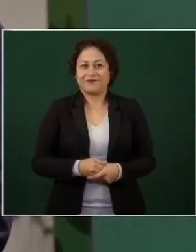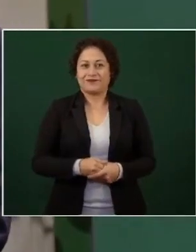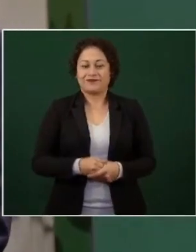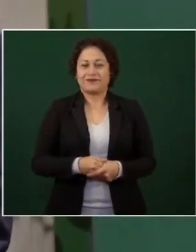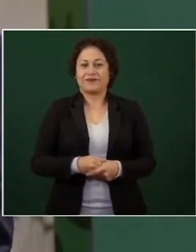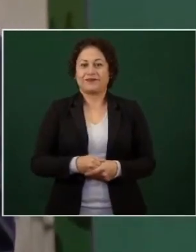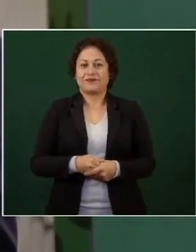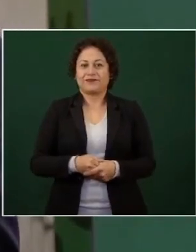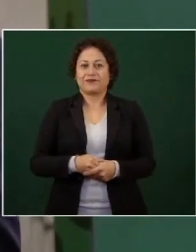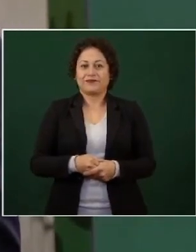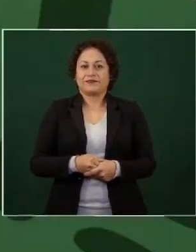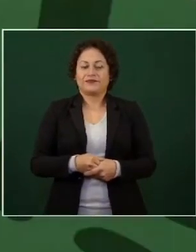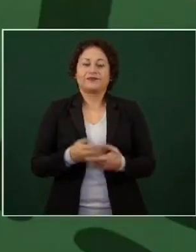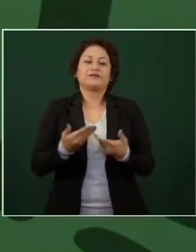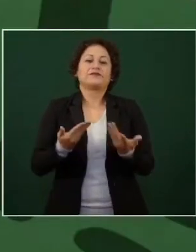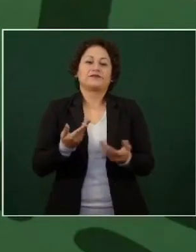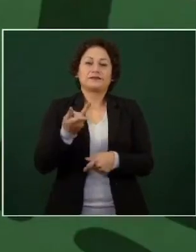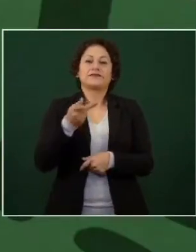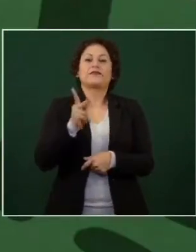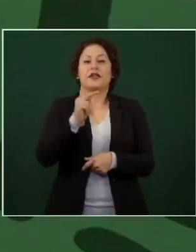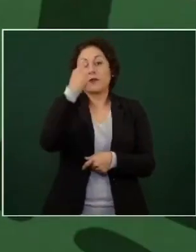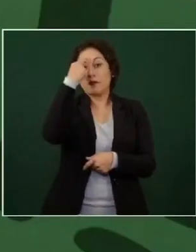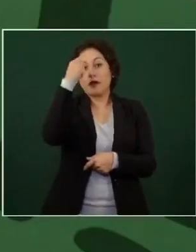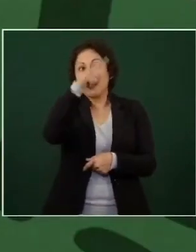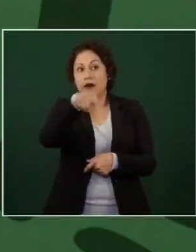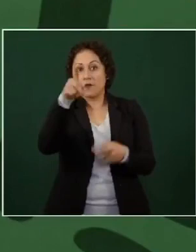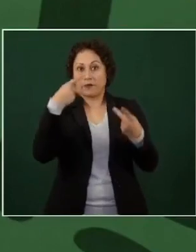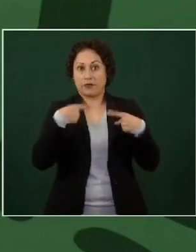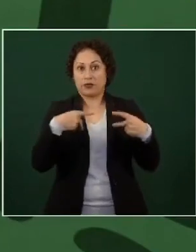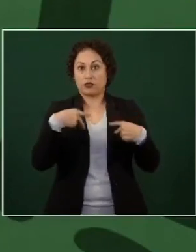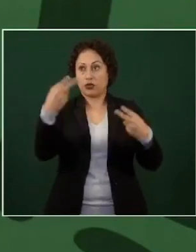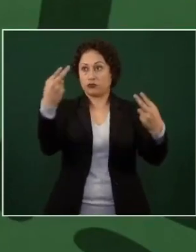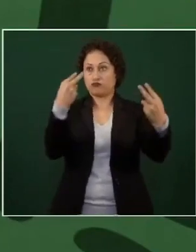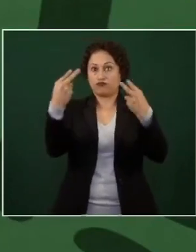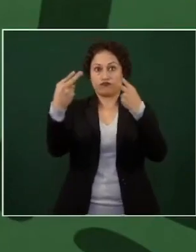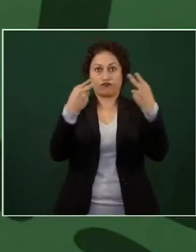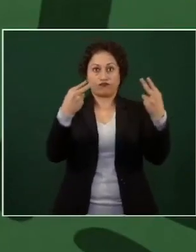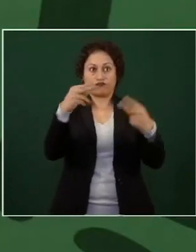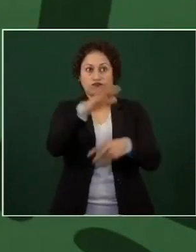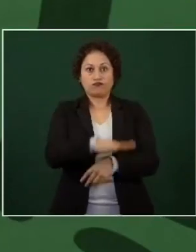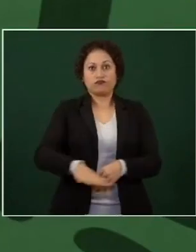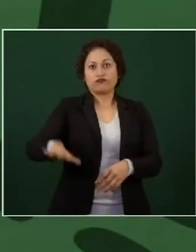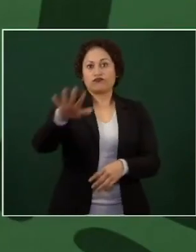Pero sí a la gente, ¿no?, que todos